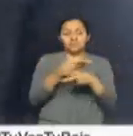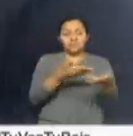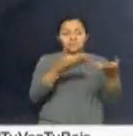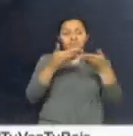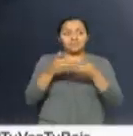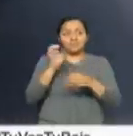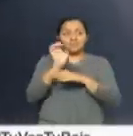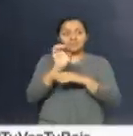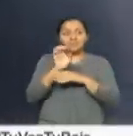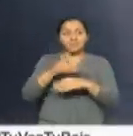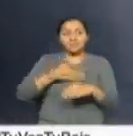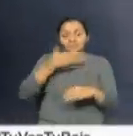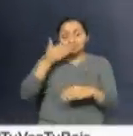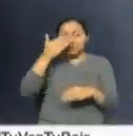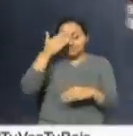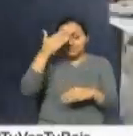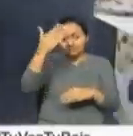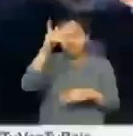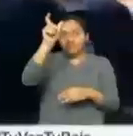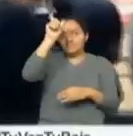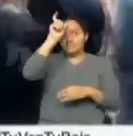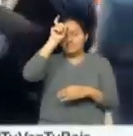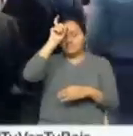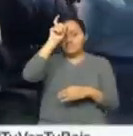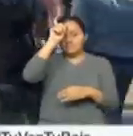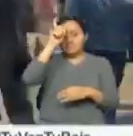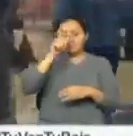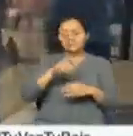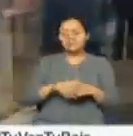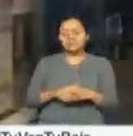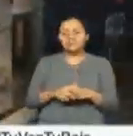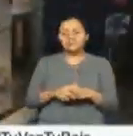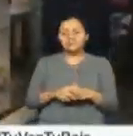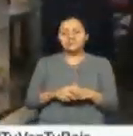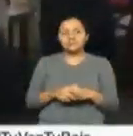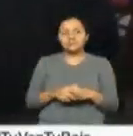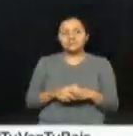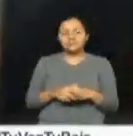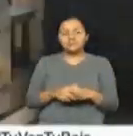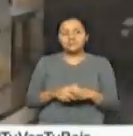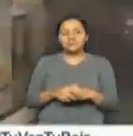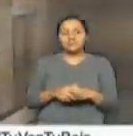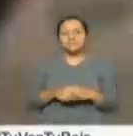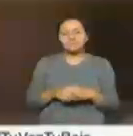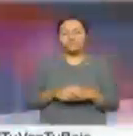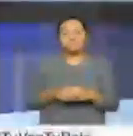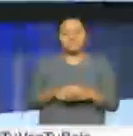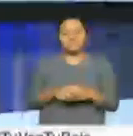fueron Arabia Saudí, Egipto, Kuwait y Emiratos Árabes.